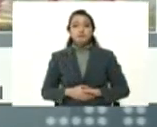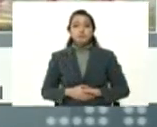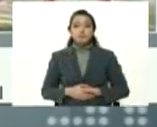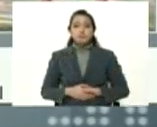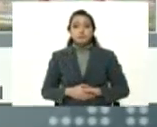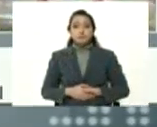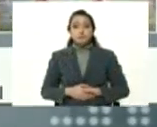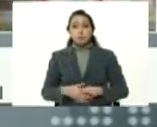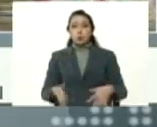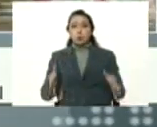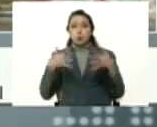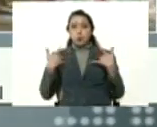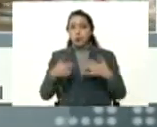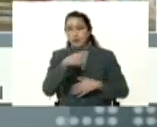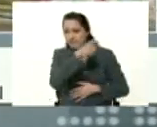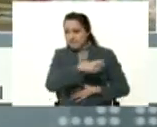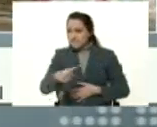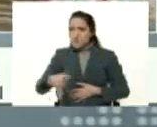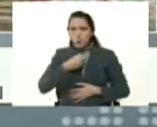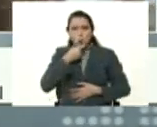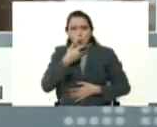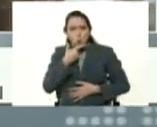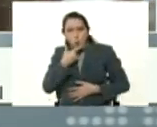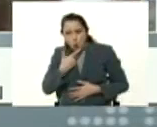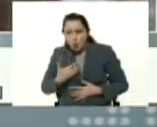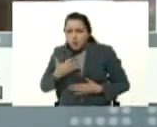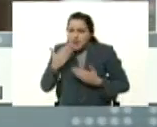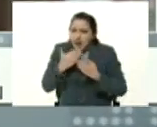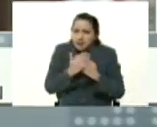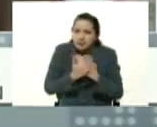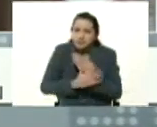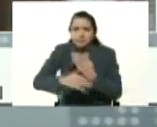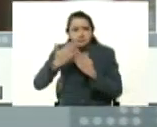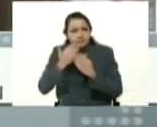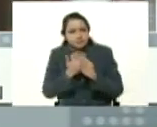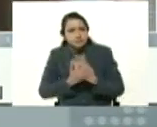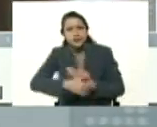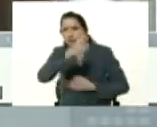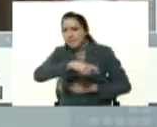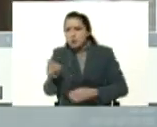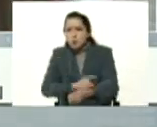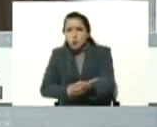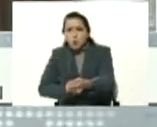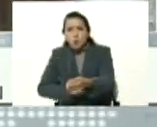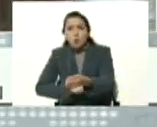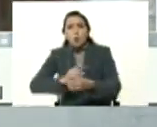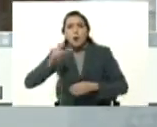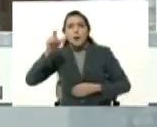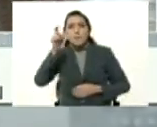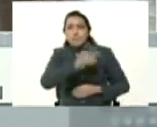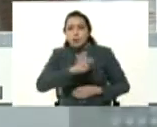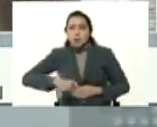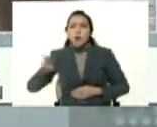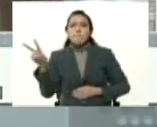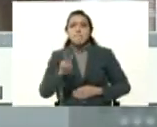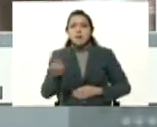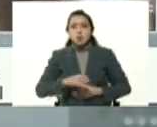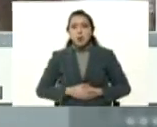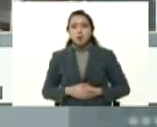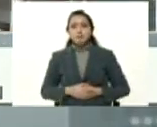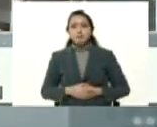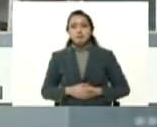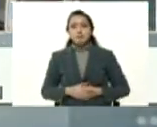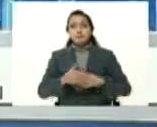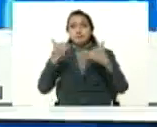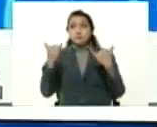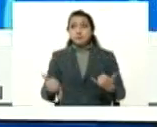Ese calor humano, esa belleza del carácter que tienen los venezolanos y las venezolanas. Ahora